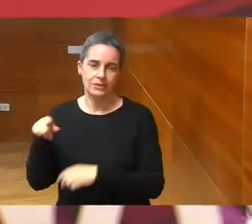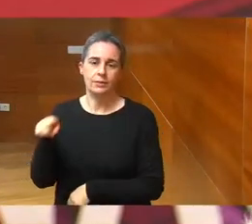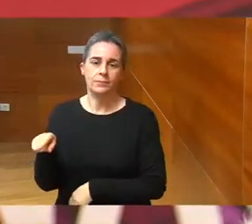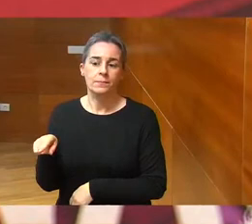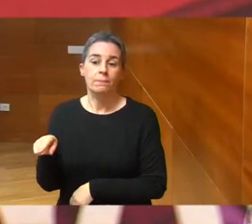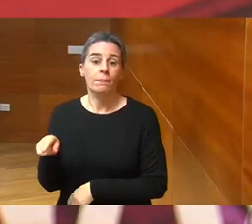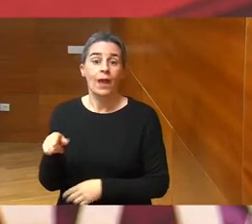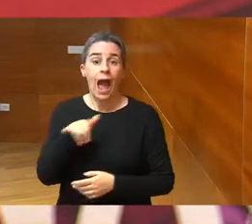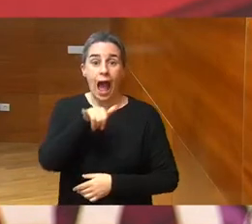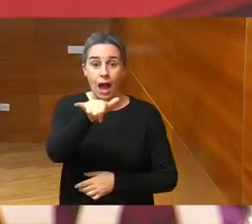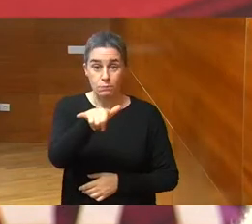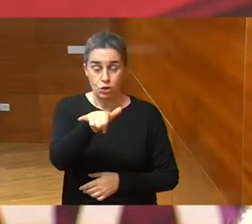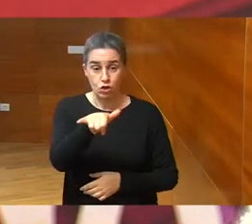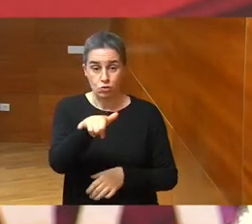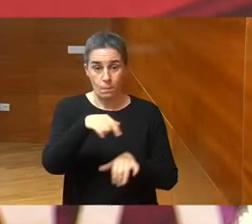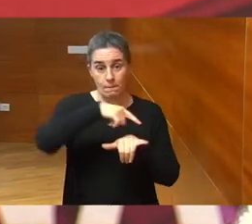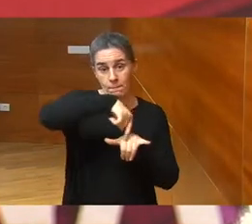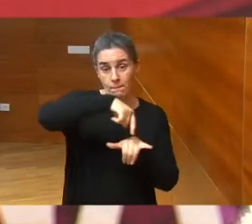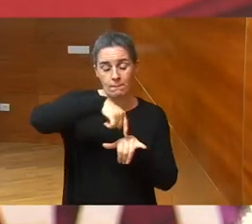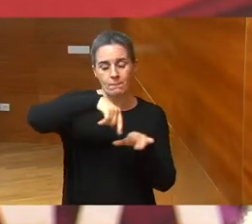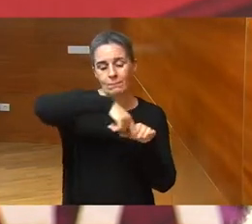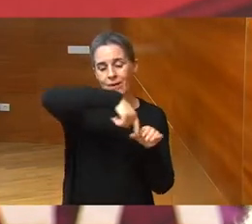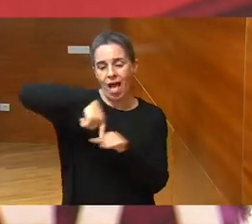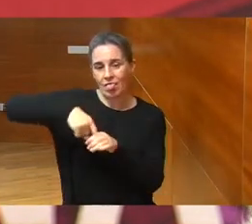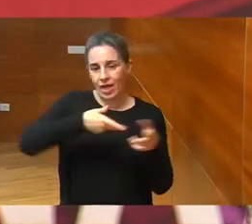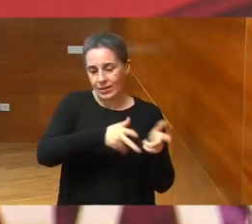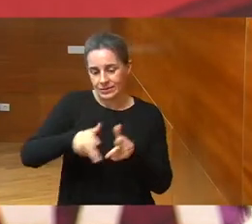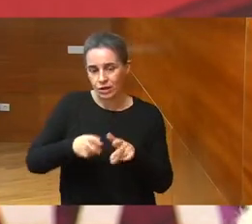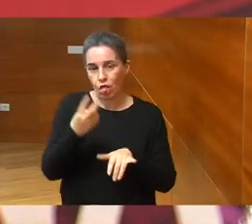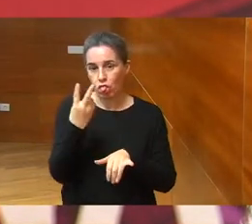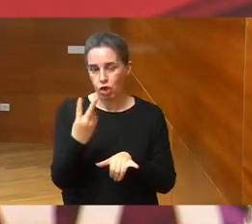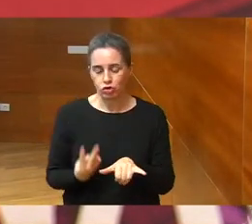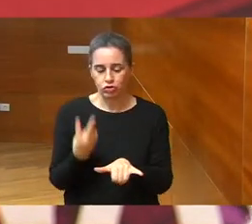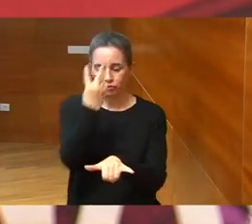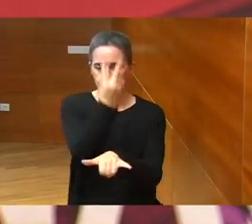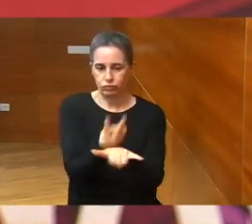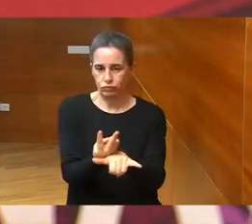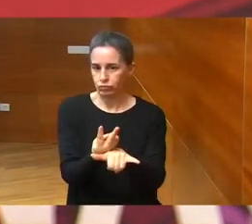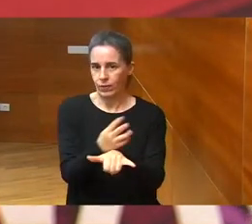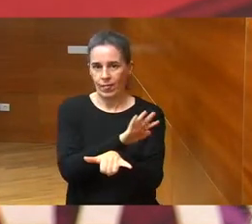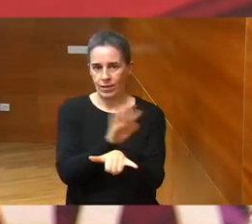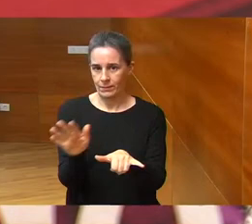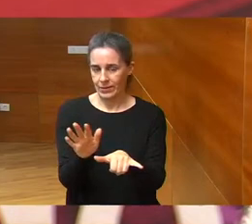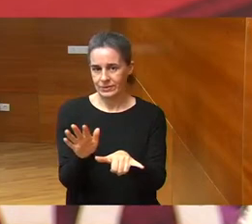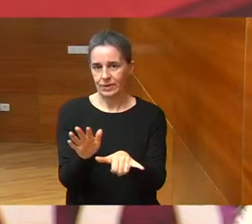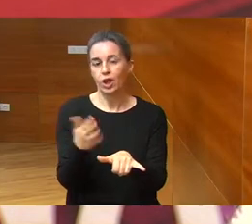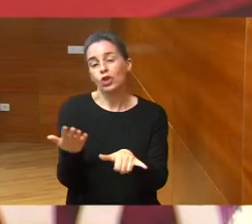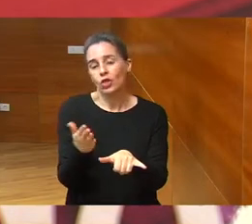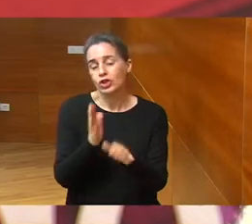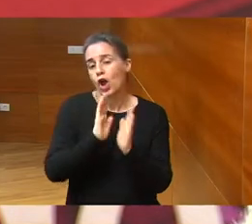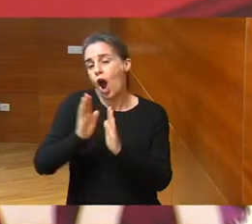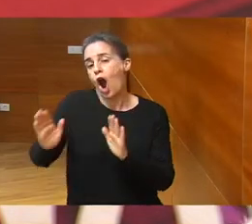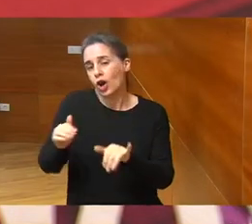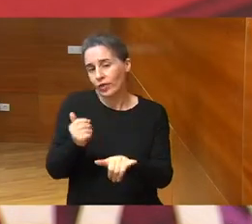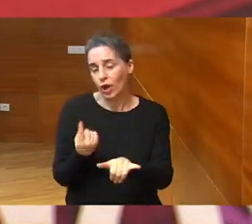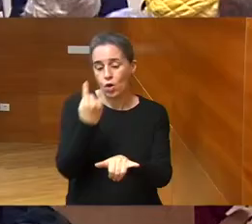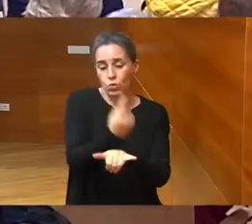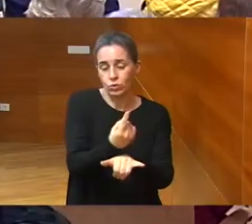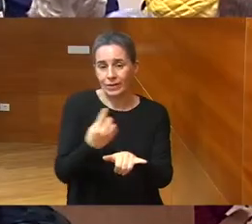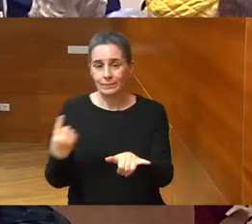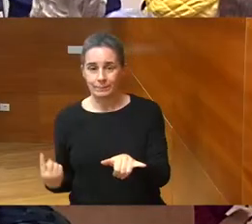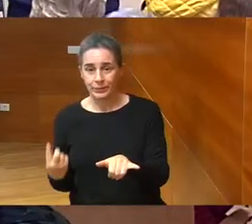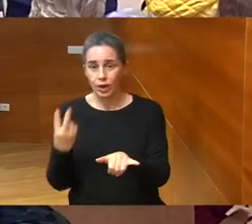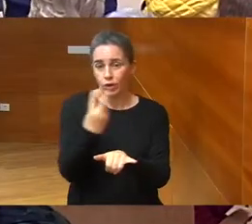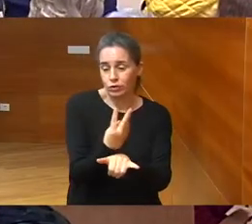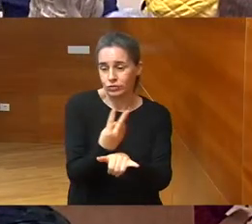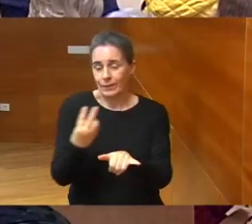fueron por orden a primera y la segunda terceira Lo que pasa que subieron una vez es esta no pero a primera Mujer que tuvo